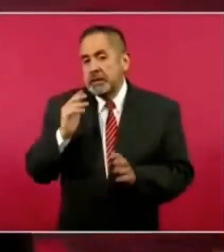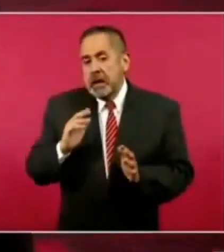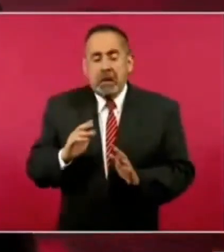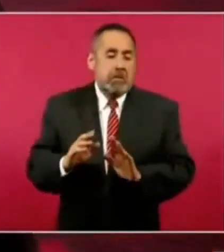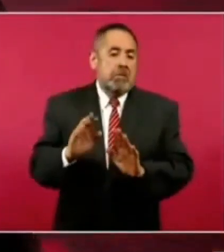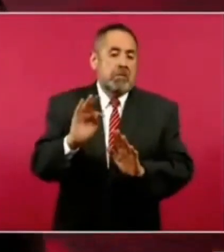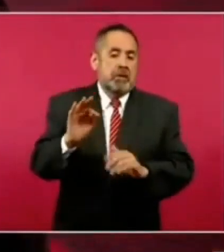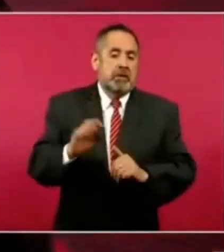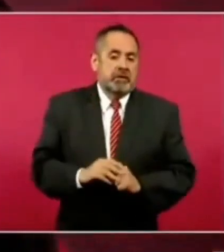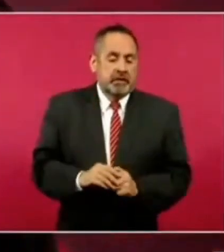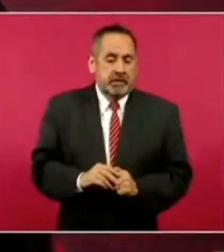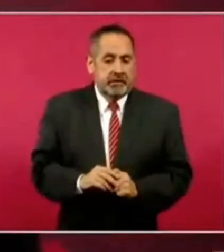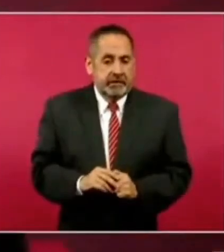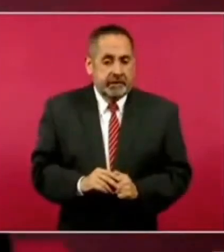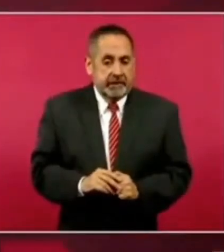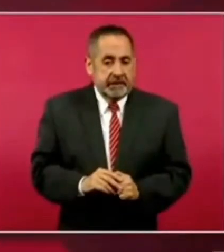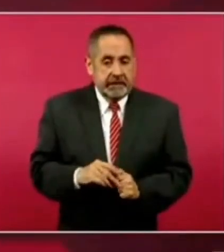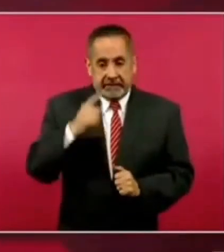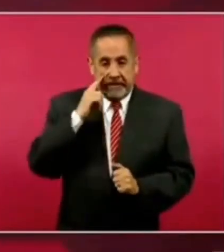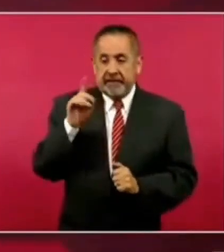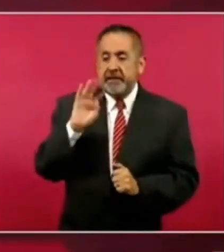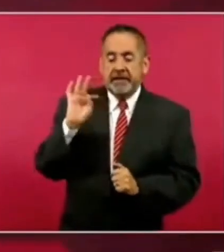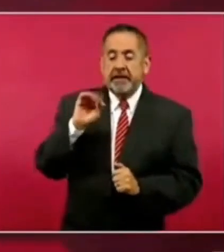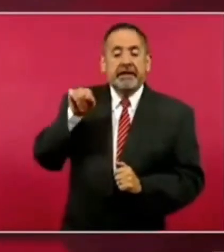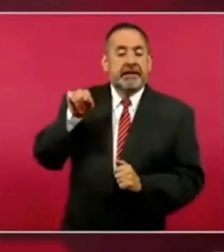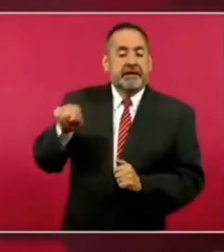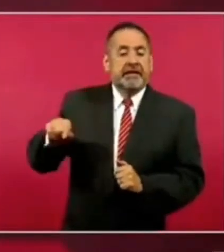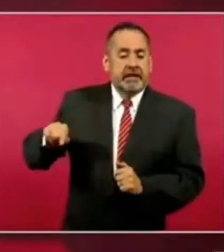si el que gobierna